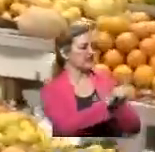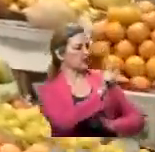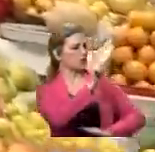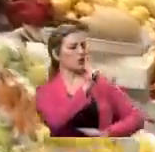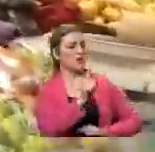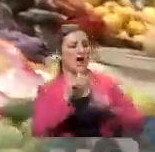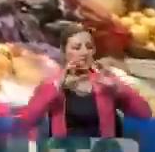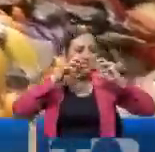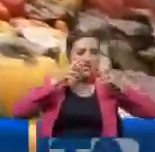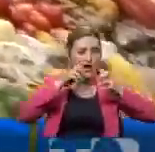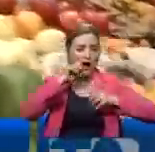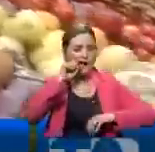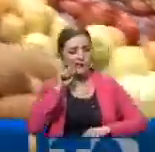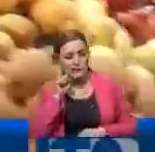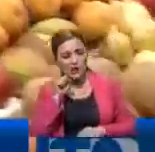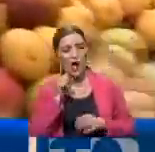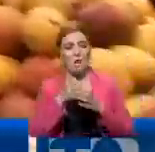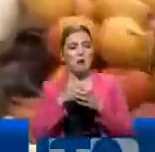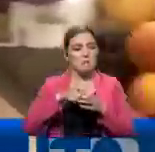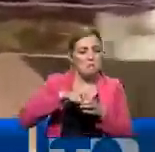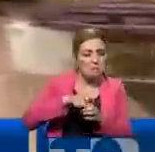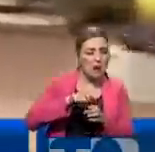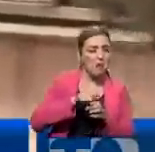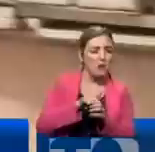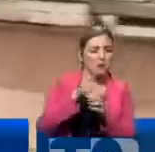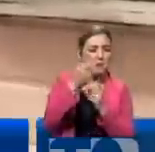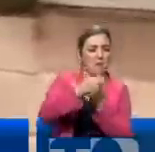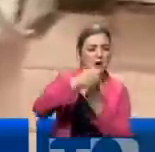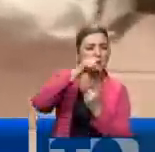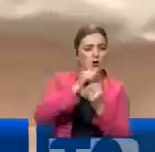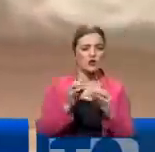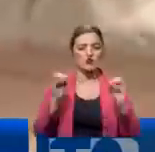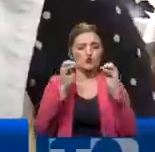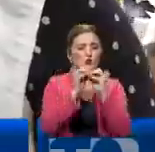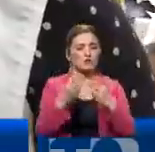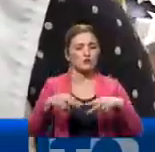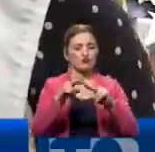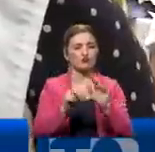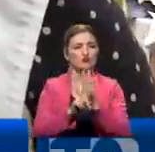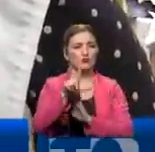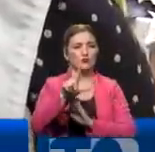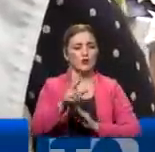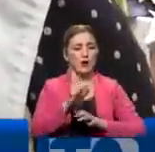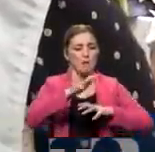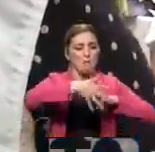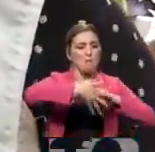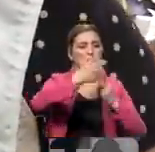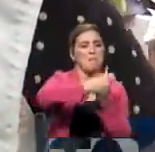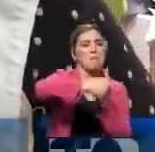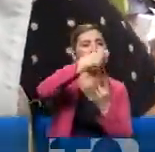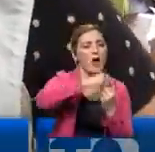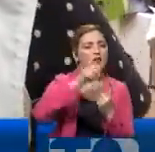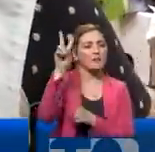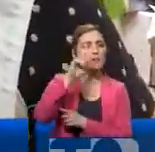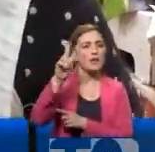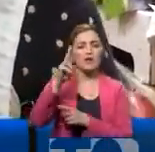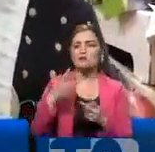como el choclo, la zanahoria, la papa y el verde han tenido un incremento desmedido. Una cabeza de verde, señorita, el